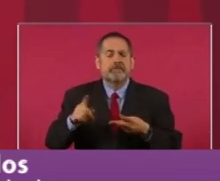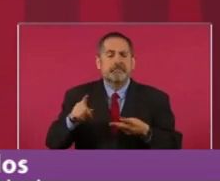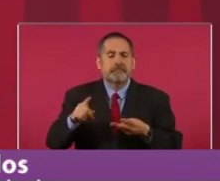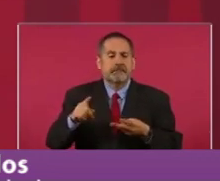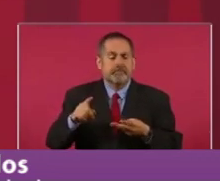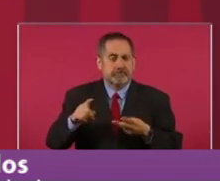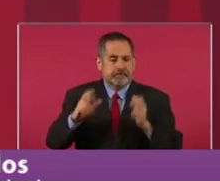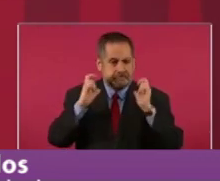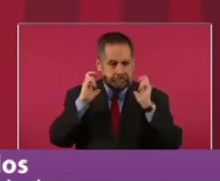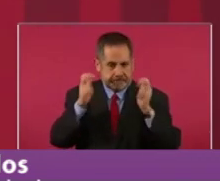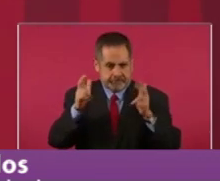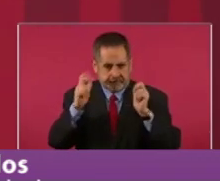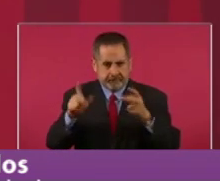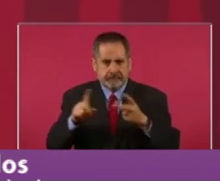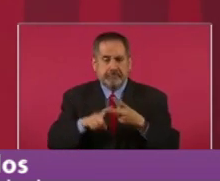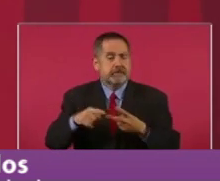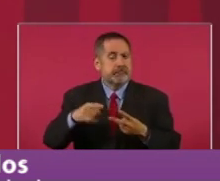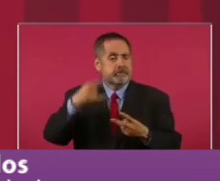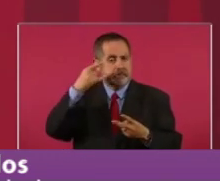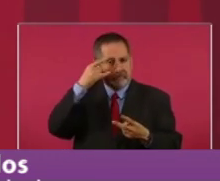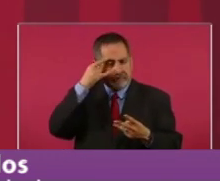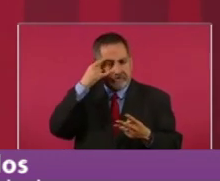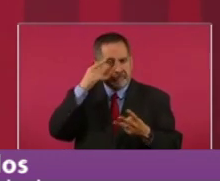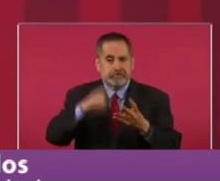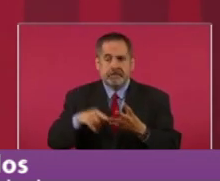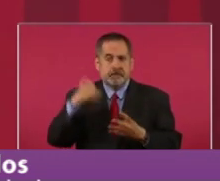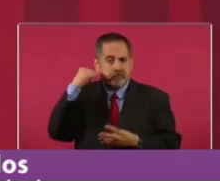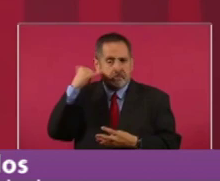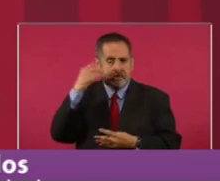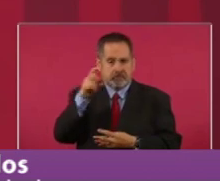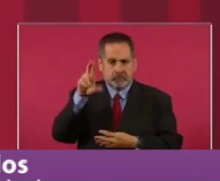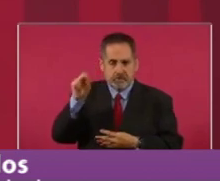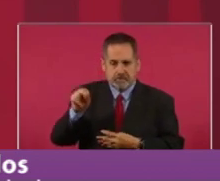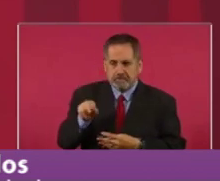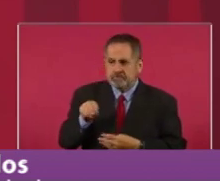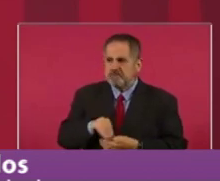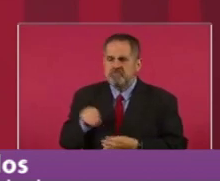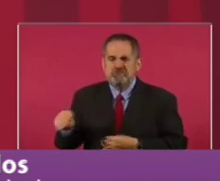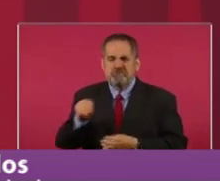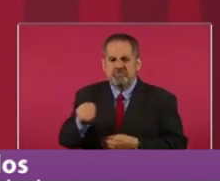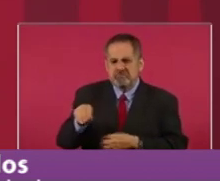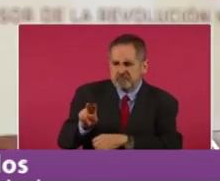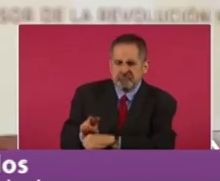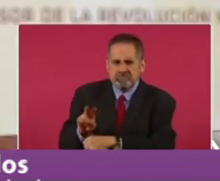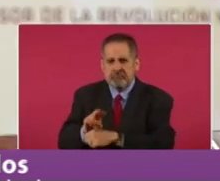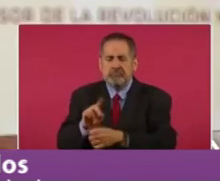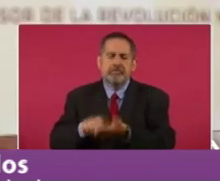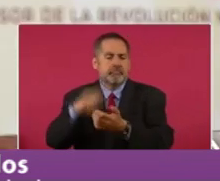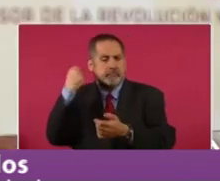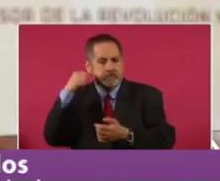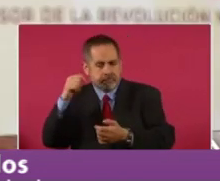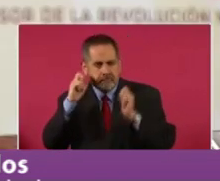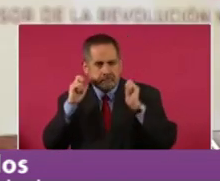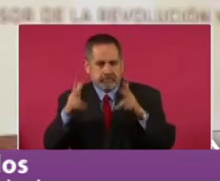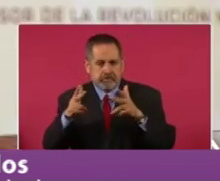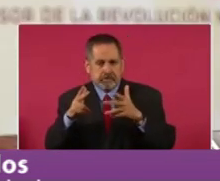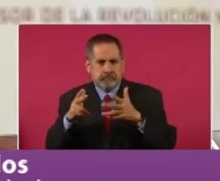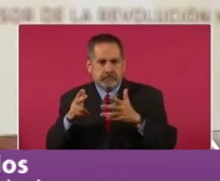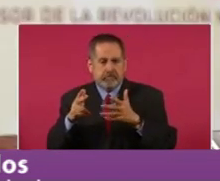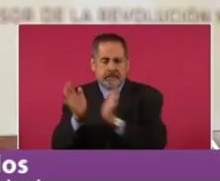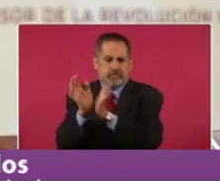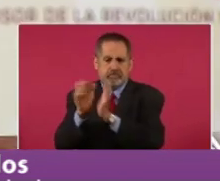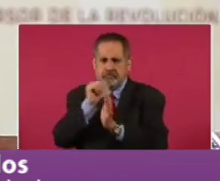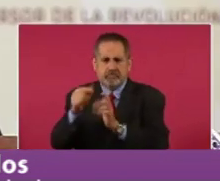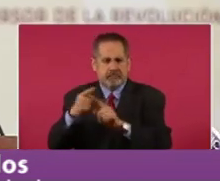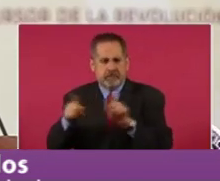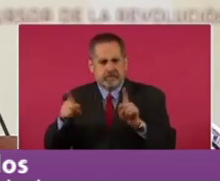salud que le permitirá avanzar en el cumplimiento de su promesa de tener un sistema al nivel de los países nórdicos. En el martes, en el Pulso de la Salud, durante la mañanera desde